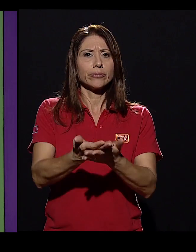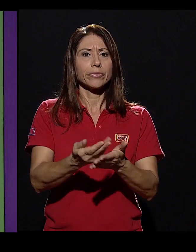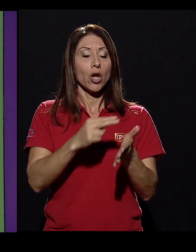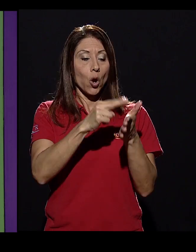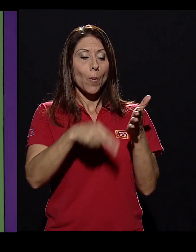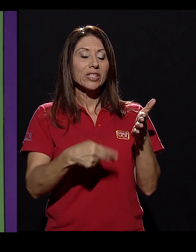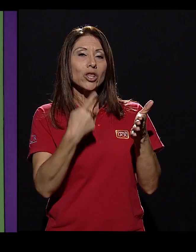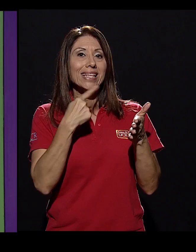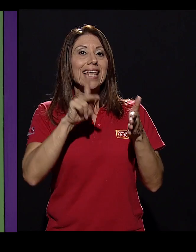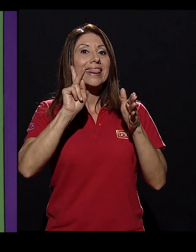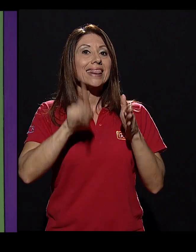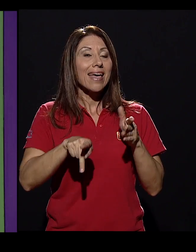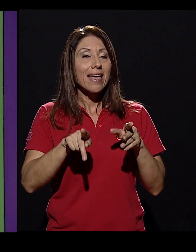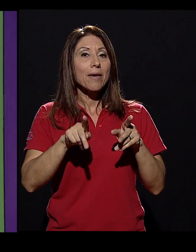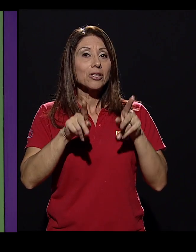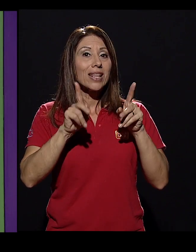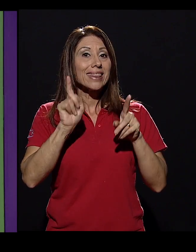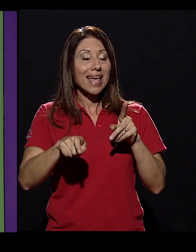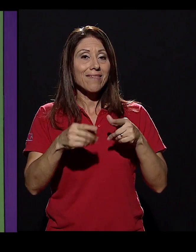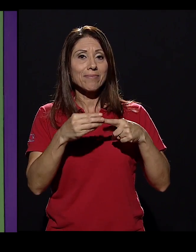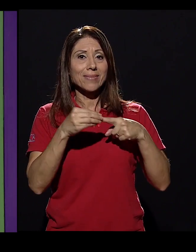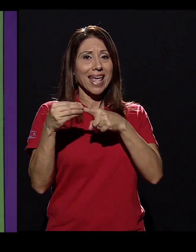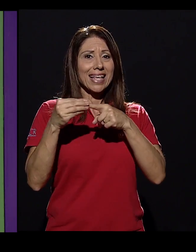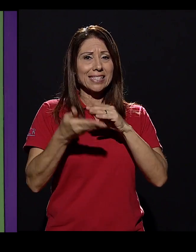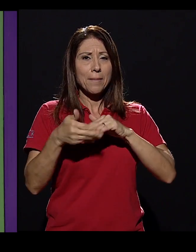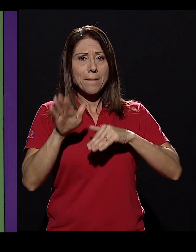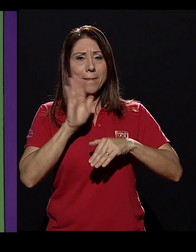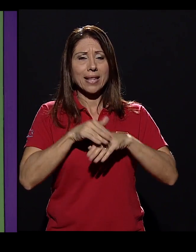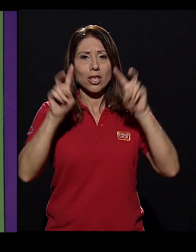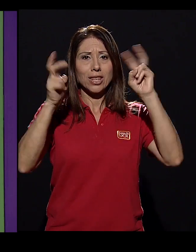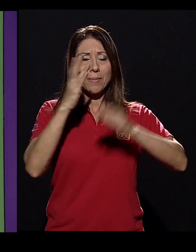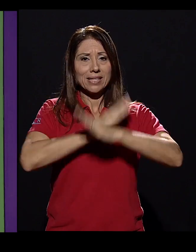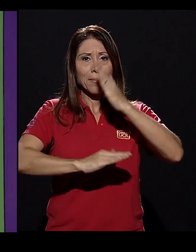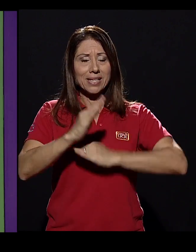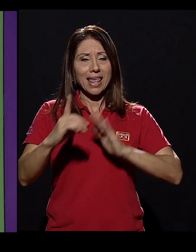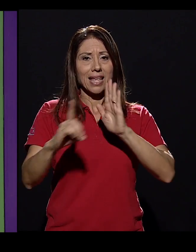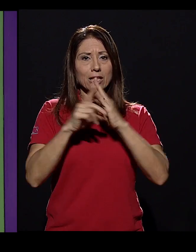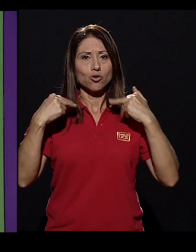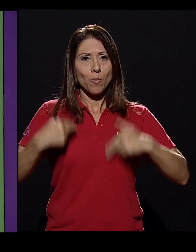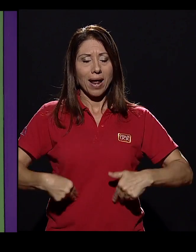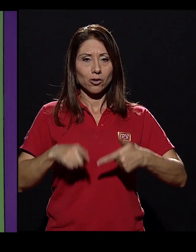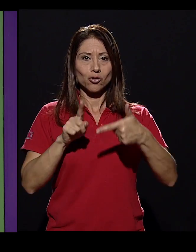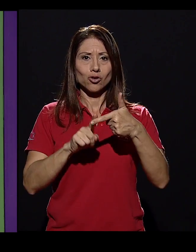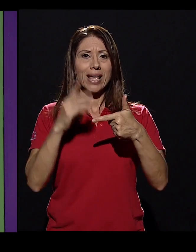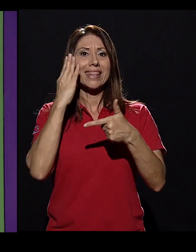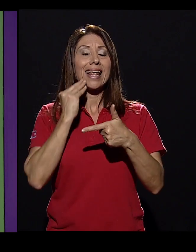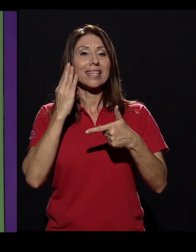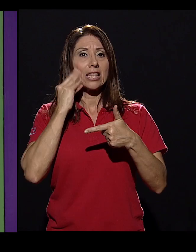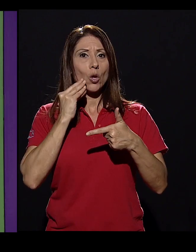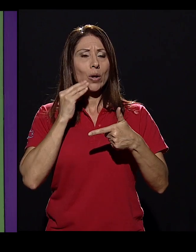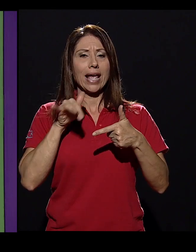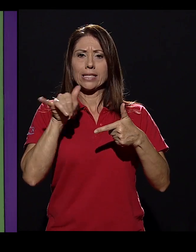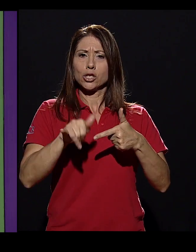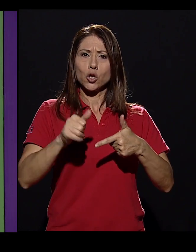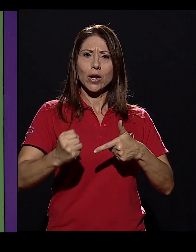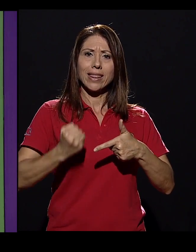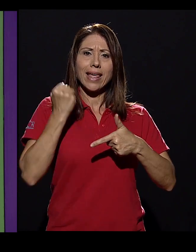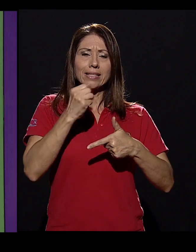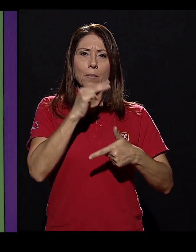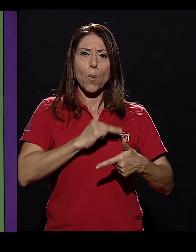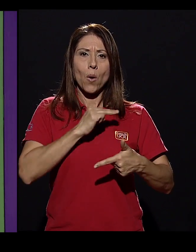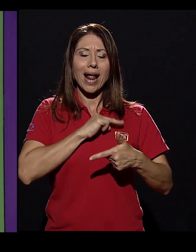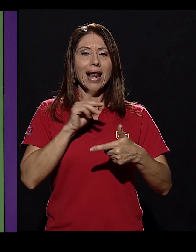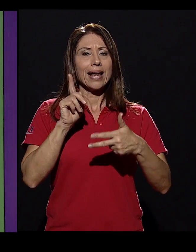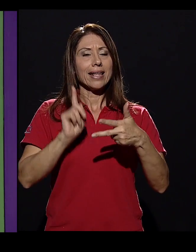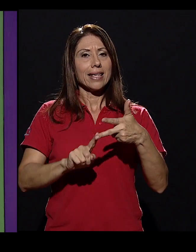La convención lo que dice es que tienen que ser expertos en el tema de discapacidad y derechos humanos, que tienen que tener una trayectoria, solidez moral, digamos,